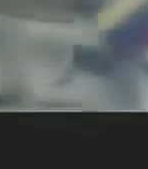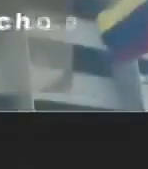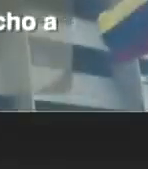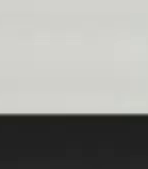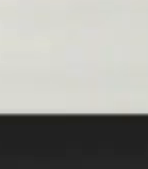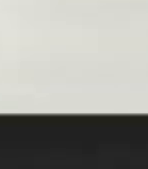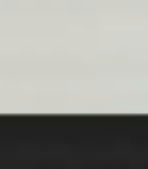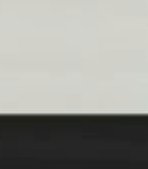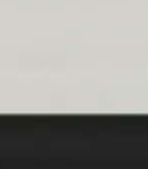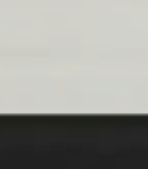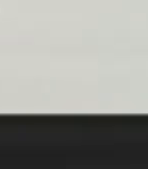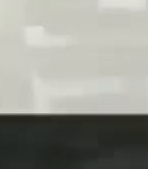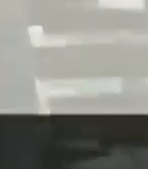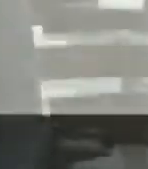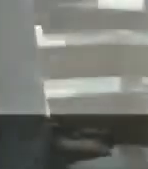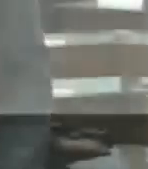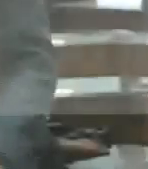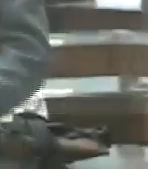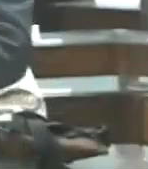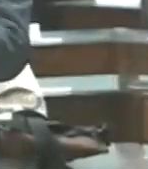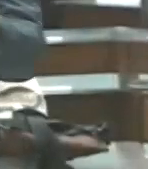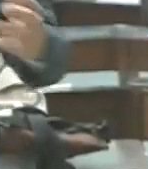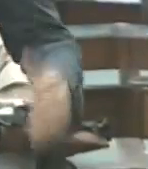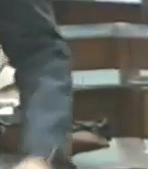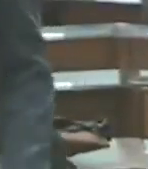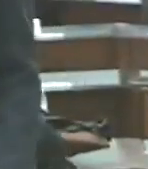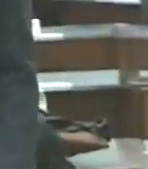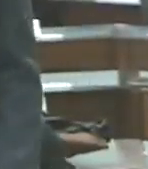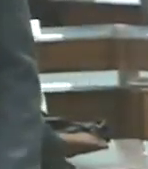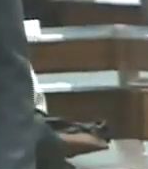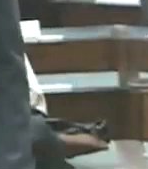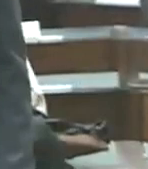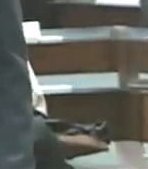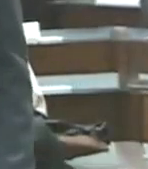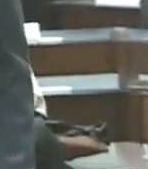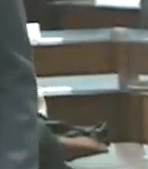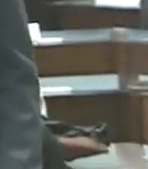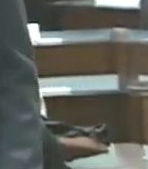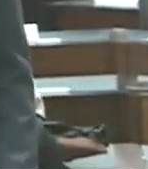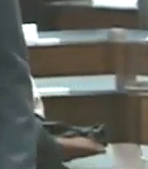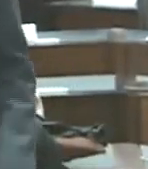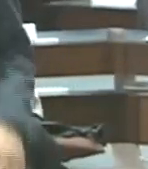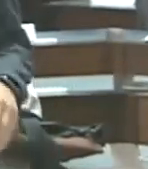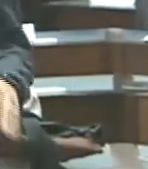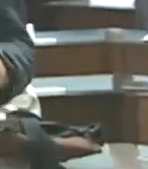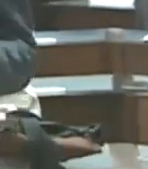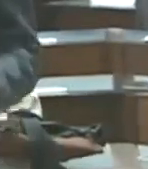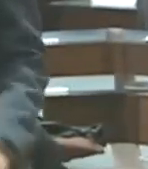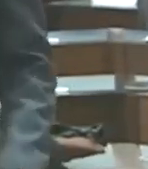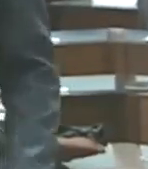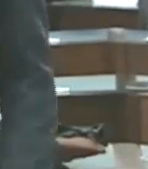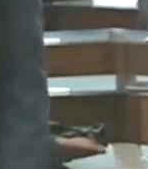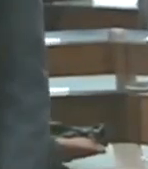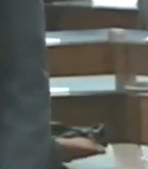Todos los venezolanos se vienen debatiendo los temas que nos llaman la atención.